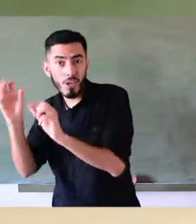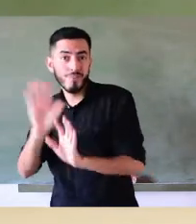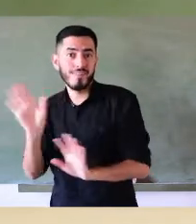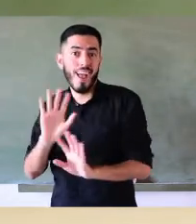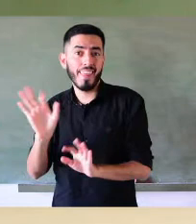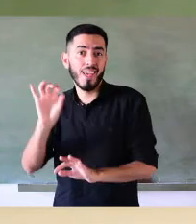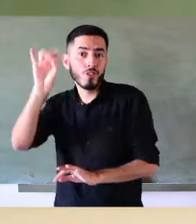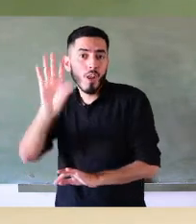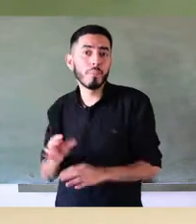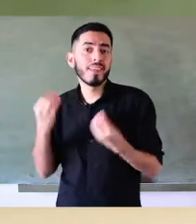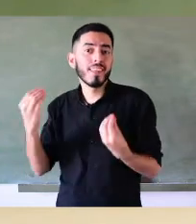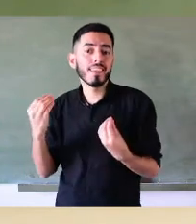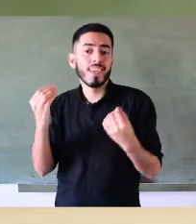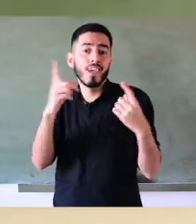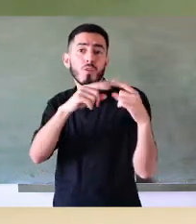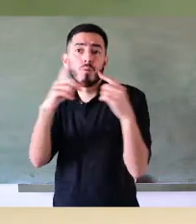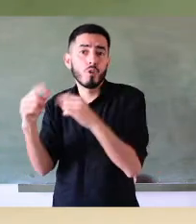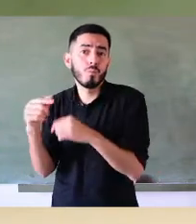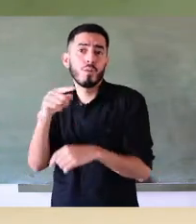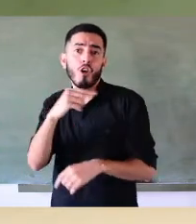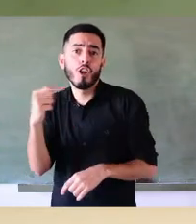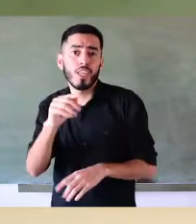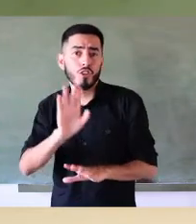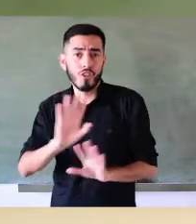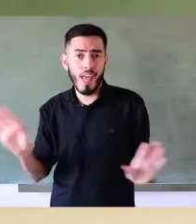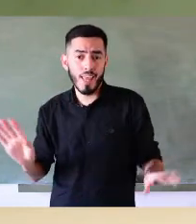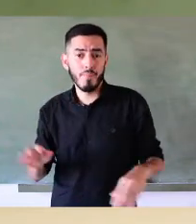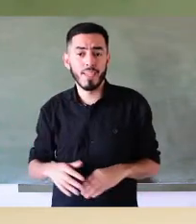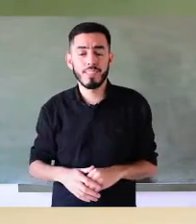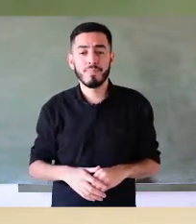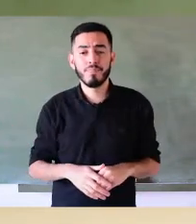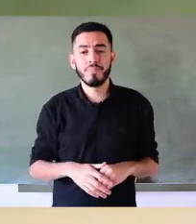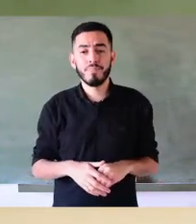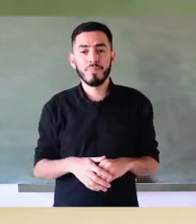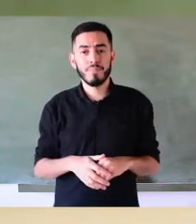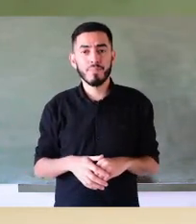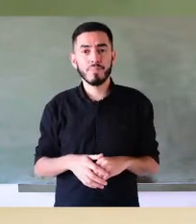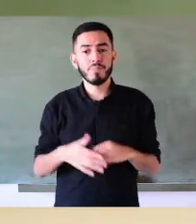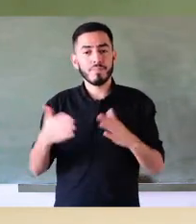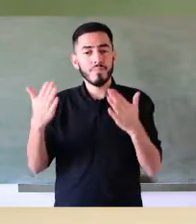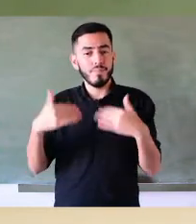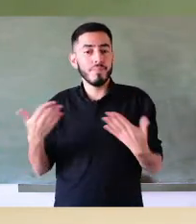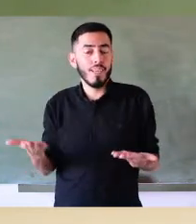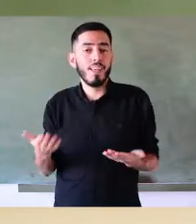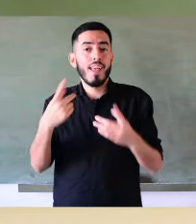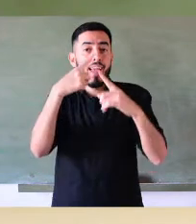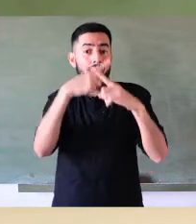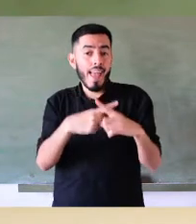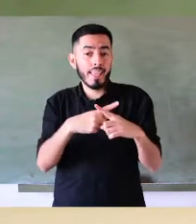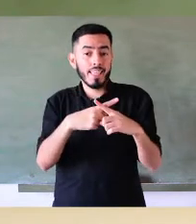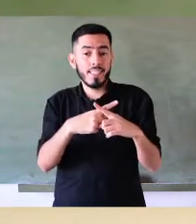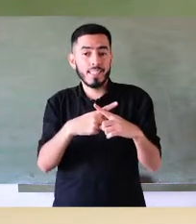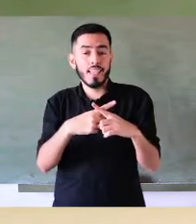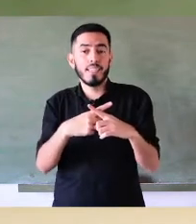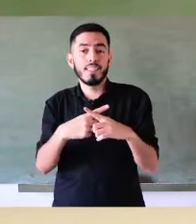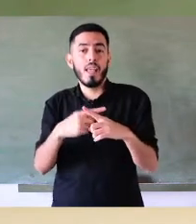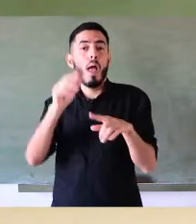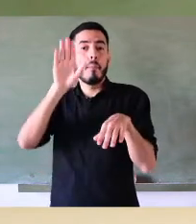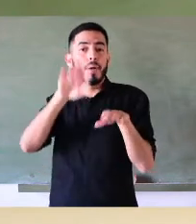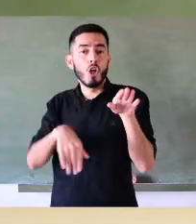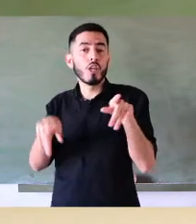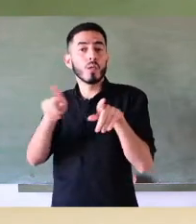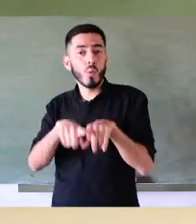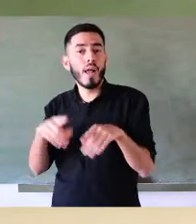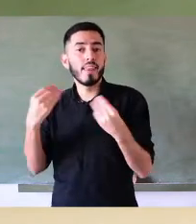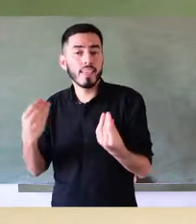resto, en este caso, los numeradores. Por propiedad uniforme, nuevamente, nos queda x menor o igual que